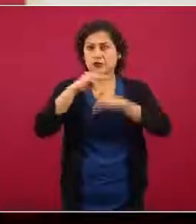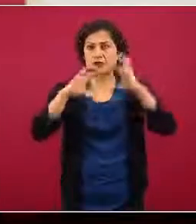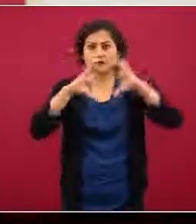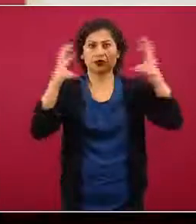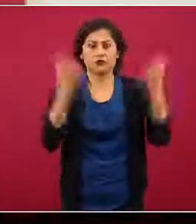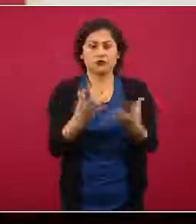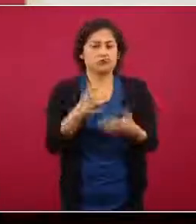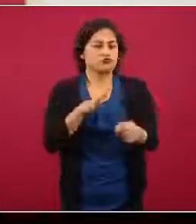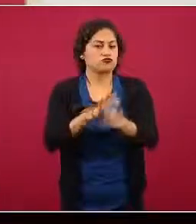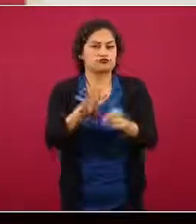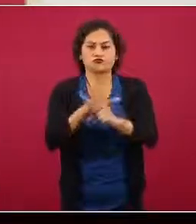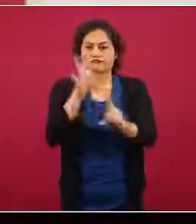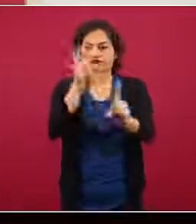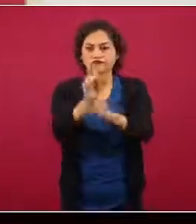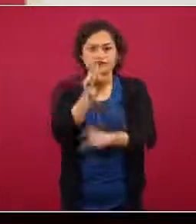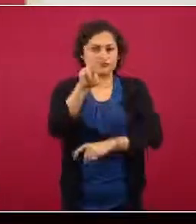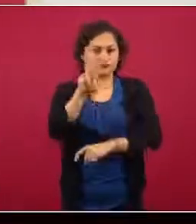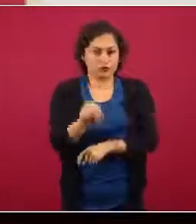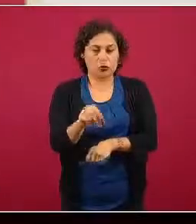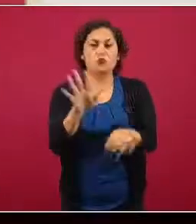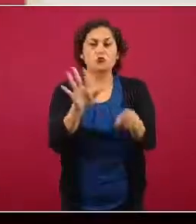además,